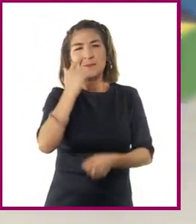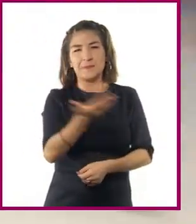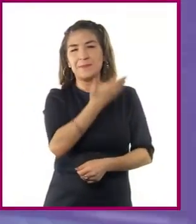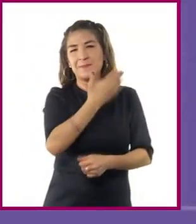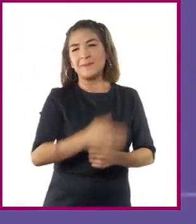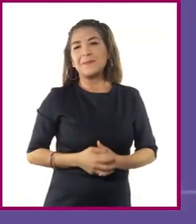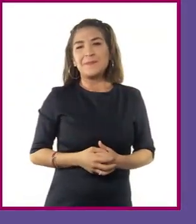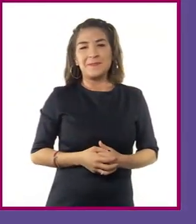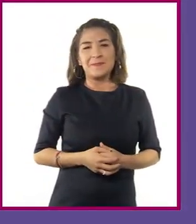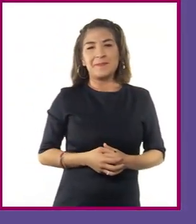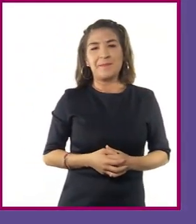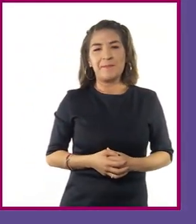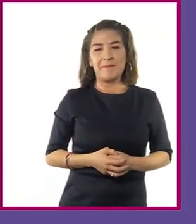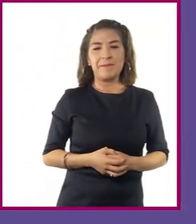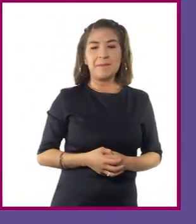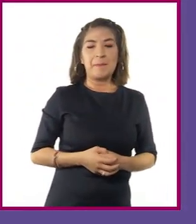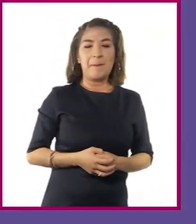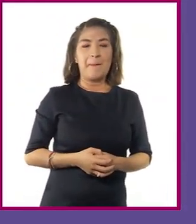maestro.